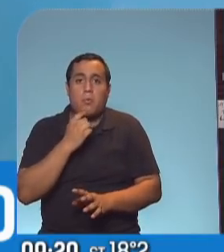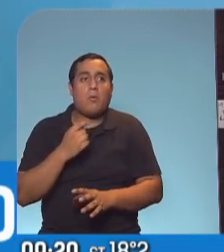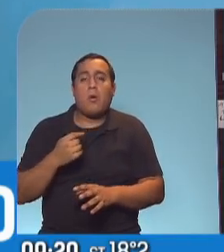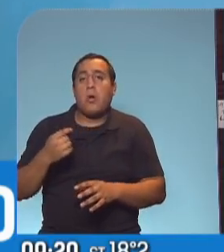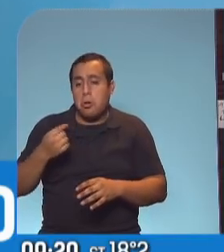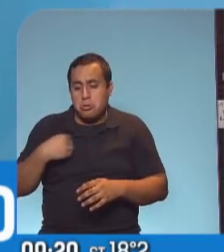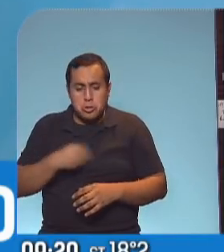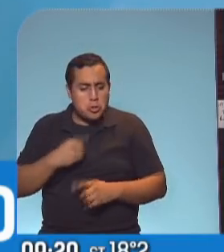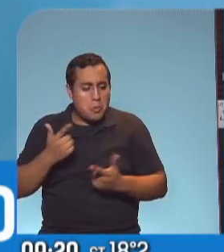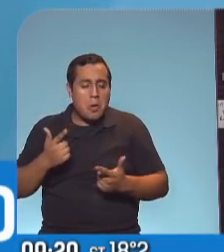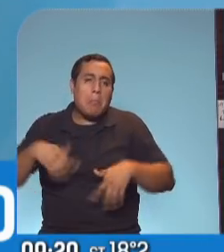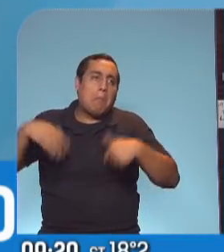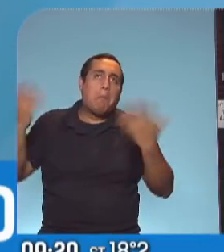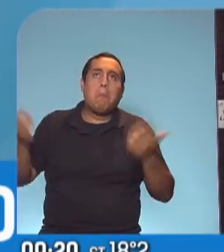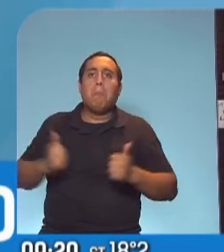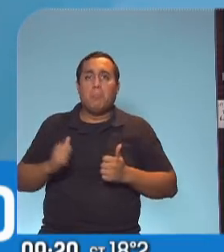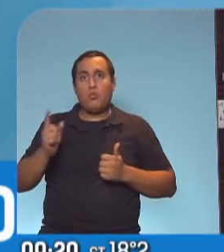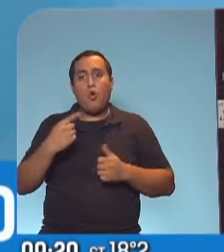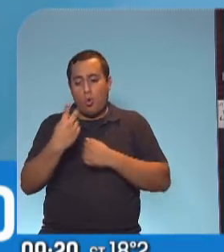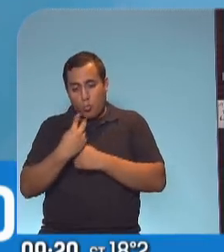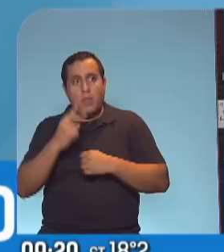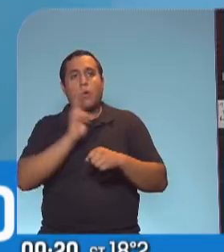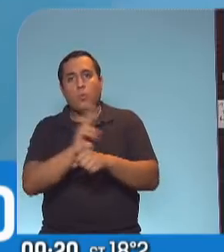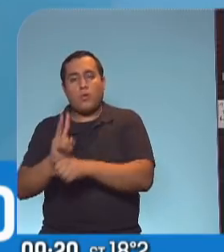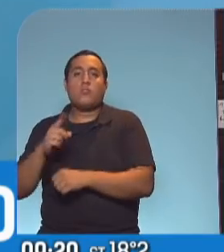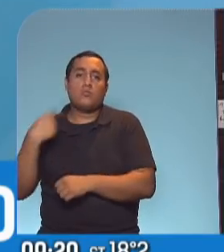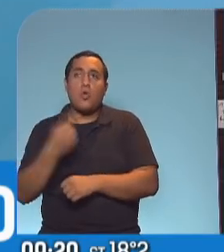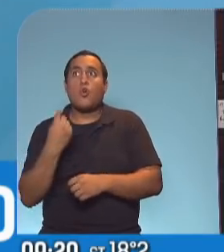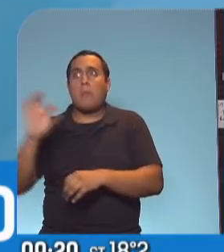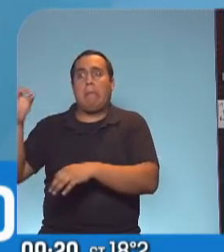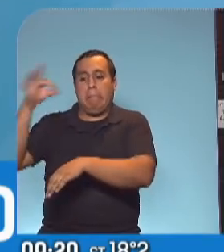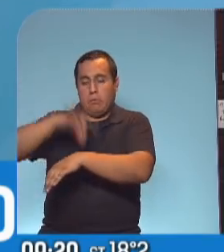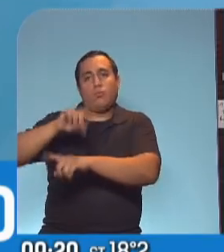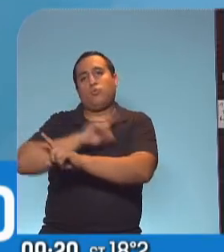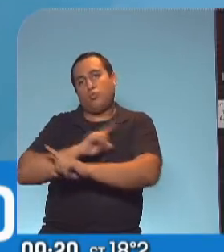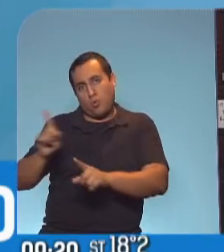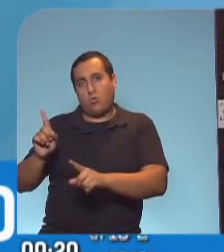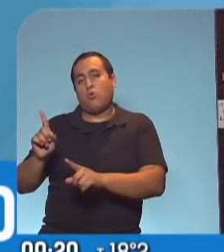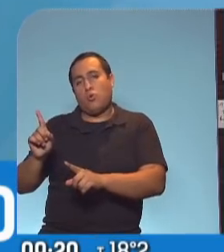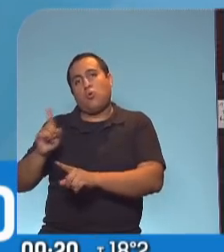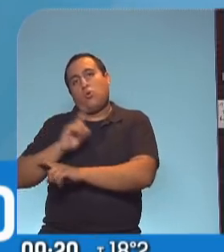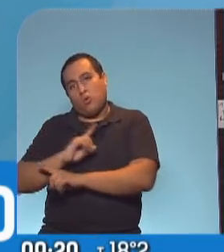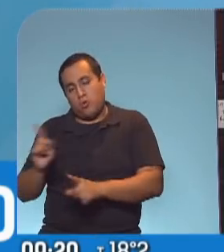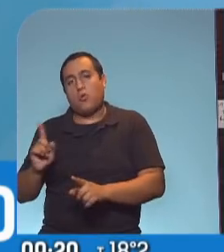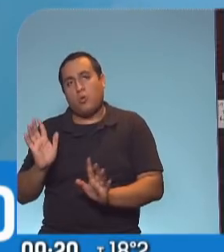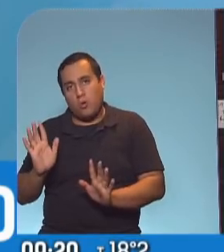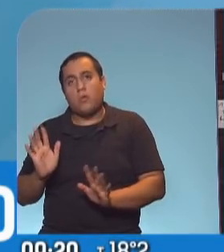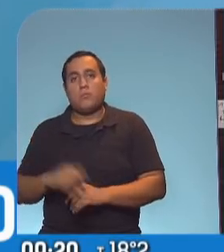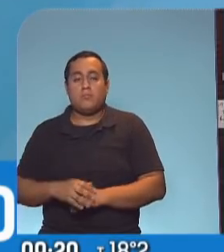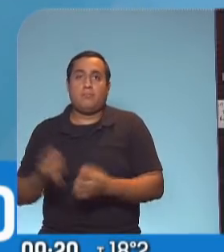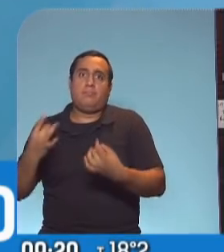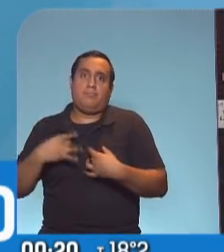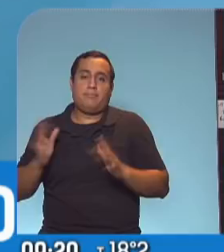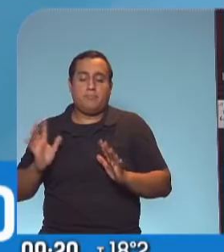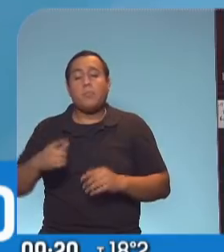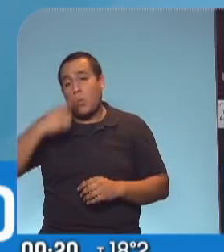cuidado. Tenemos que cuidar los demás, entonces lo vamos a hacer haciendo que los mosquitos no nos piquen si nos toca la contingencia de estar infectados.